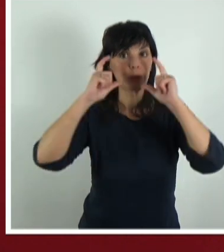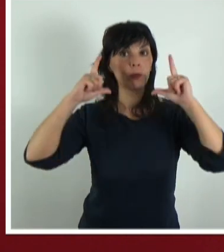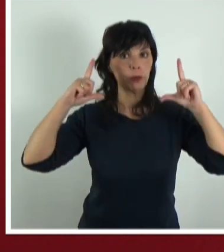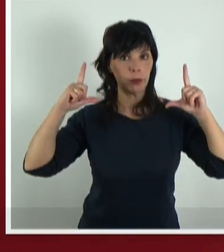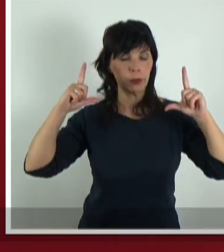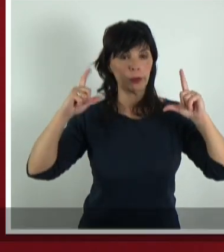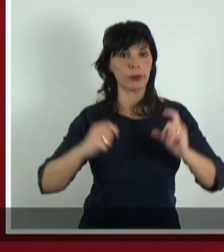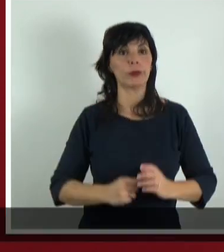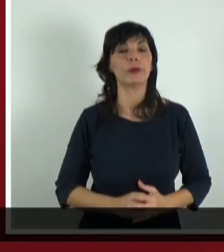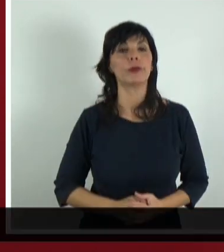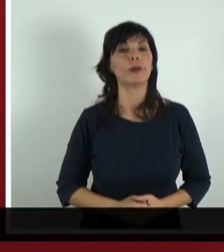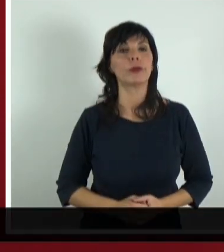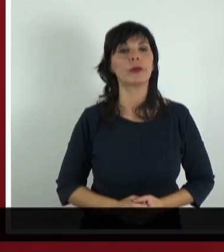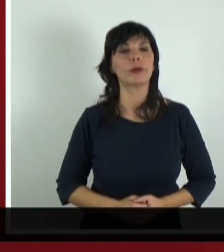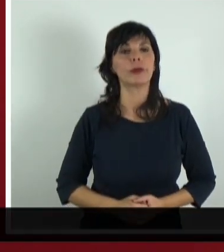Por eso,